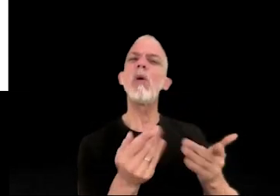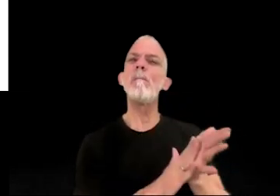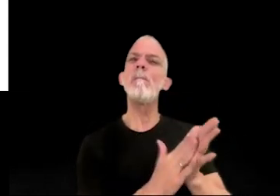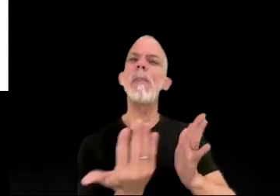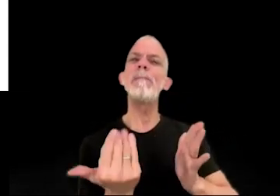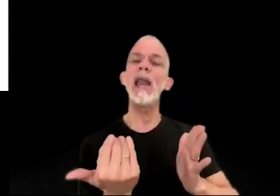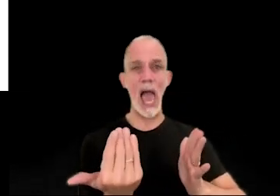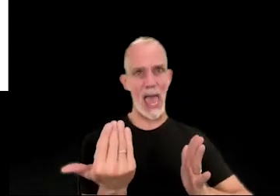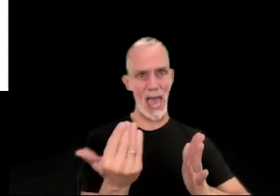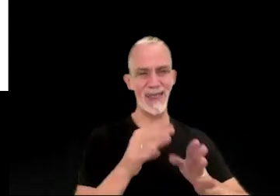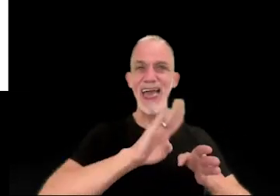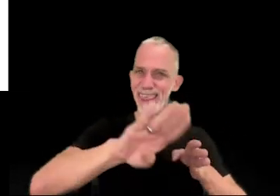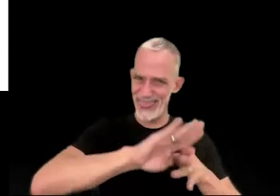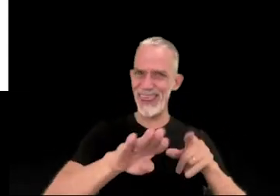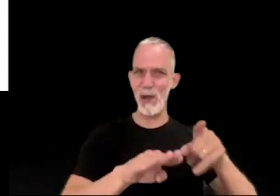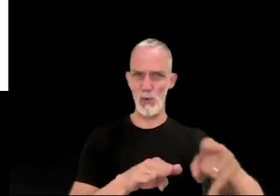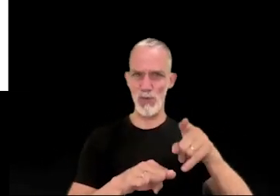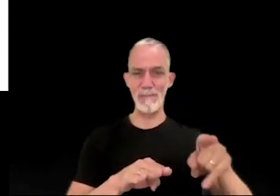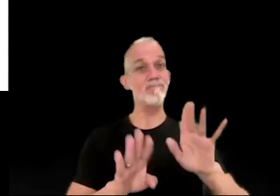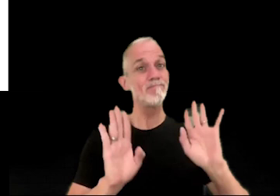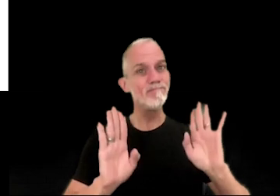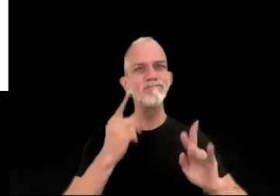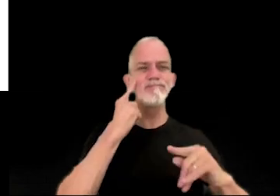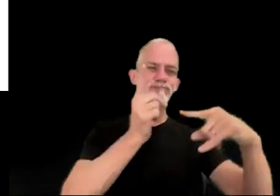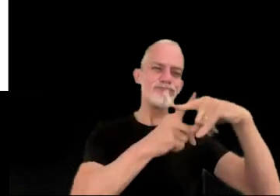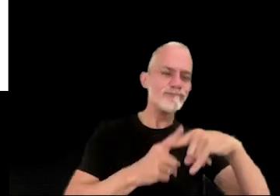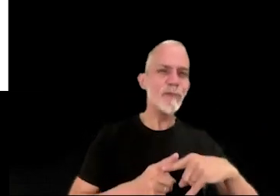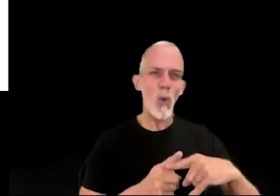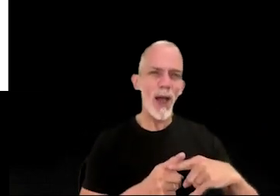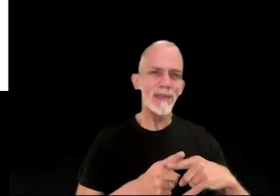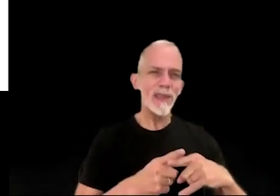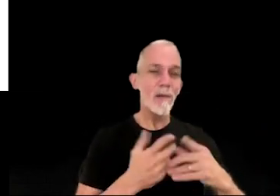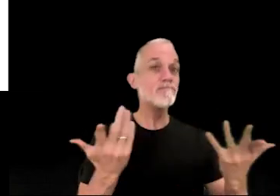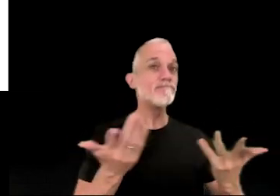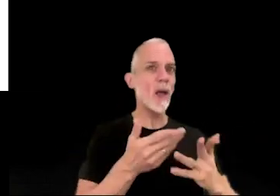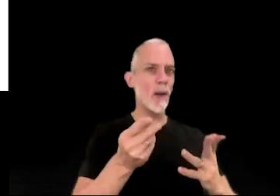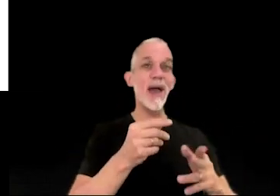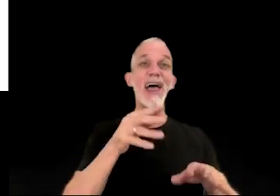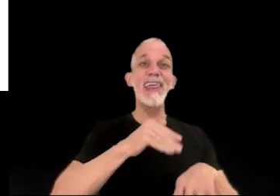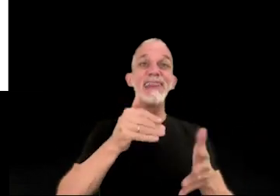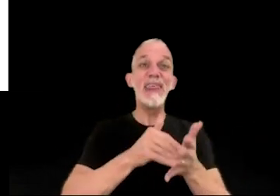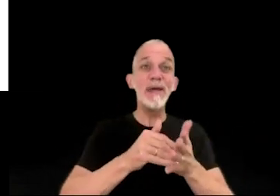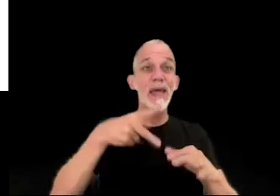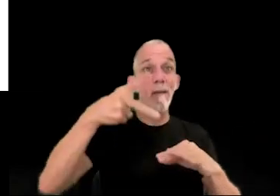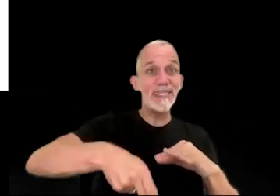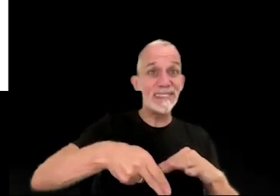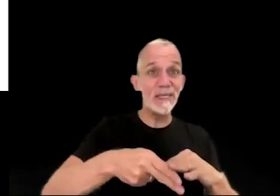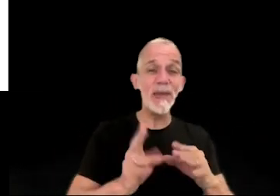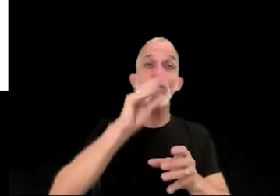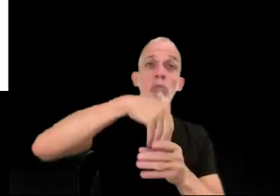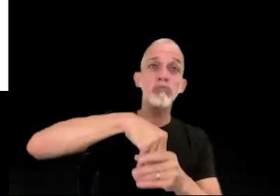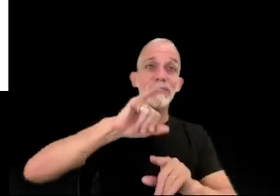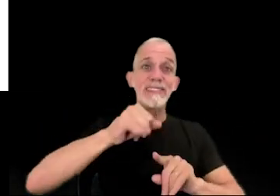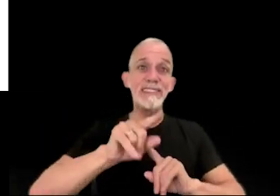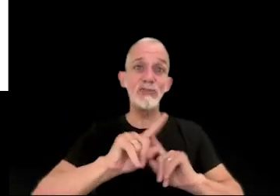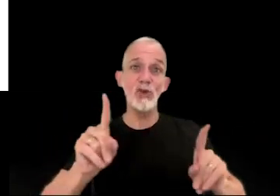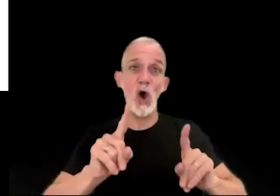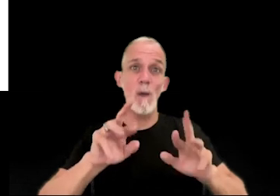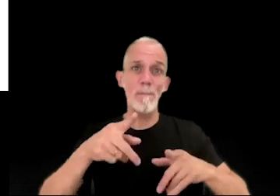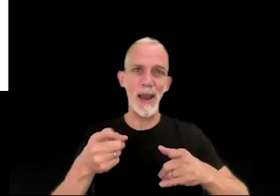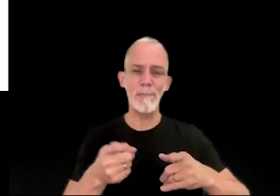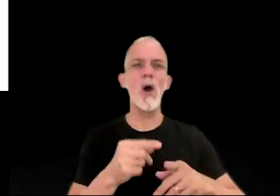es una deuda que van a tener que determinar y que dependiendo del vencimiento lo podrá incorporar en moratoria, pero no en